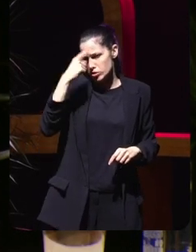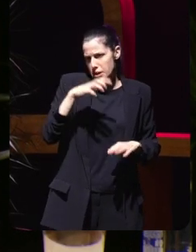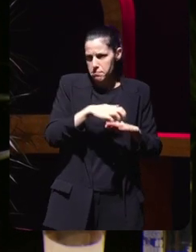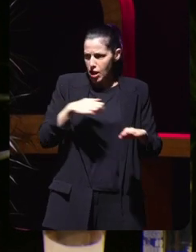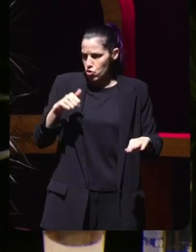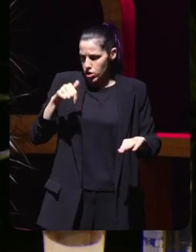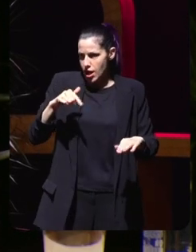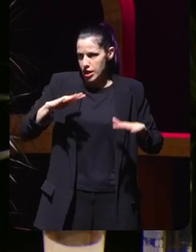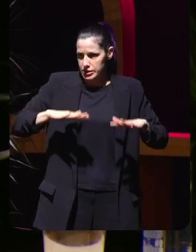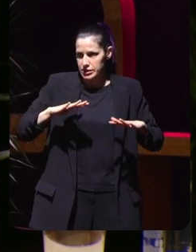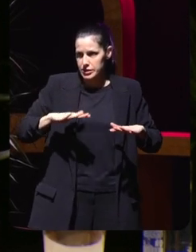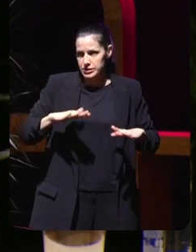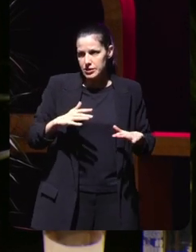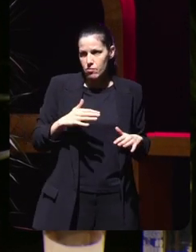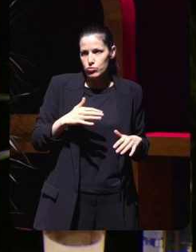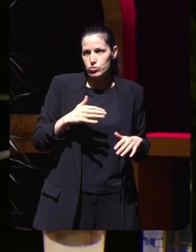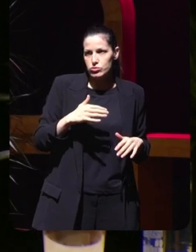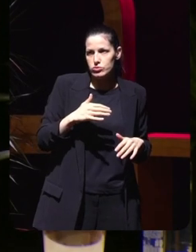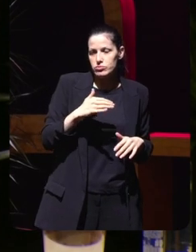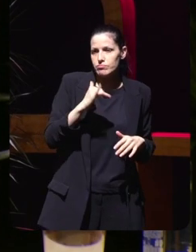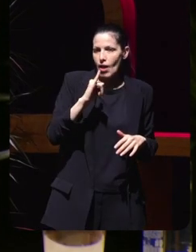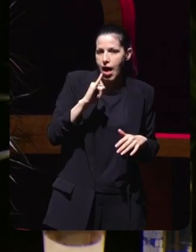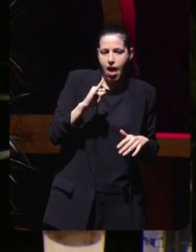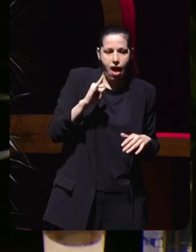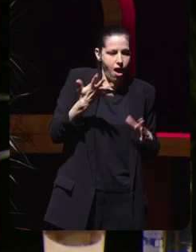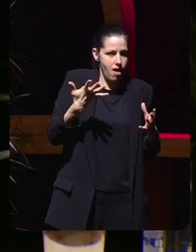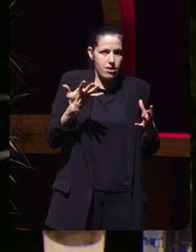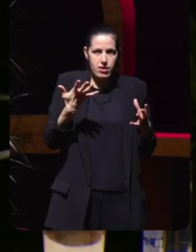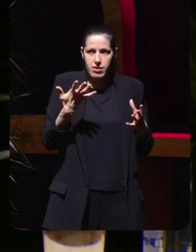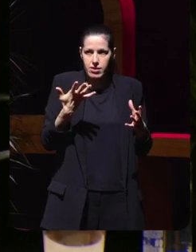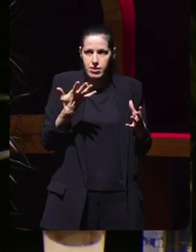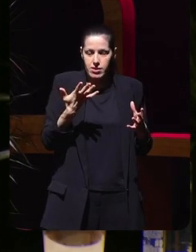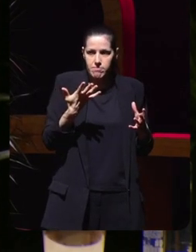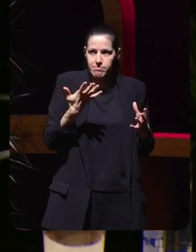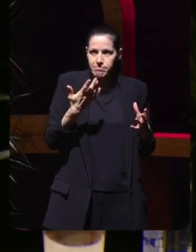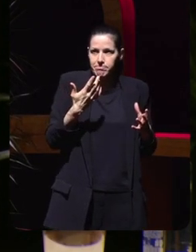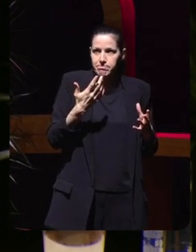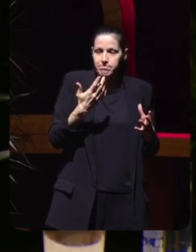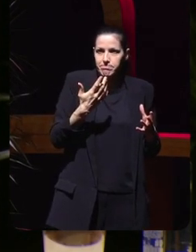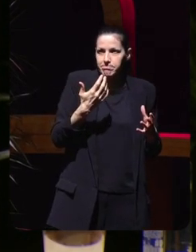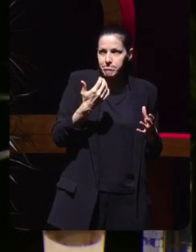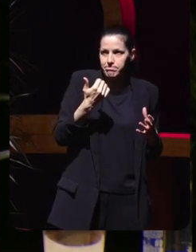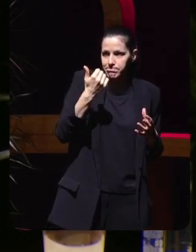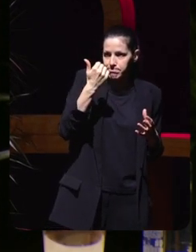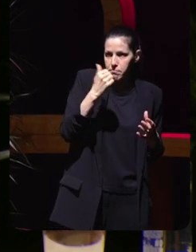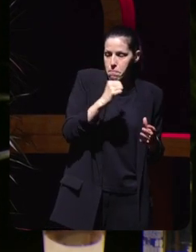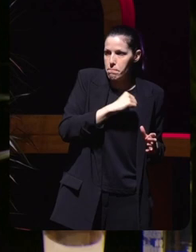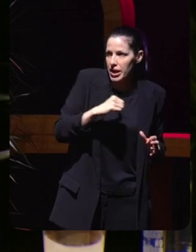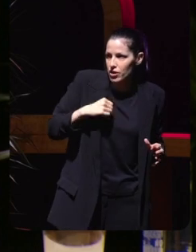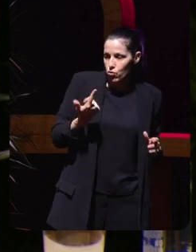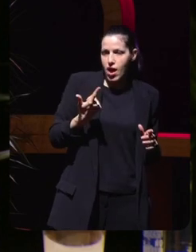José Luis particular en las nuestras vidas no en esa voz aleccionadora paternalista que una cosa que